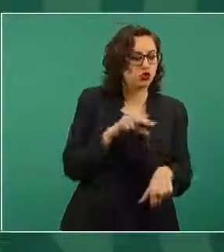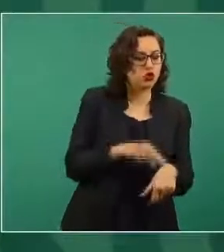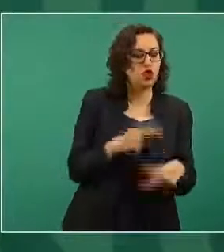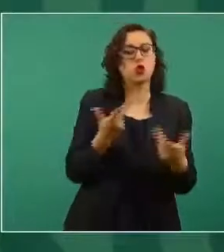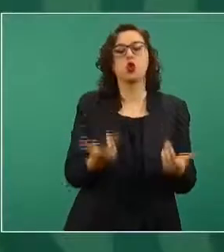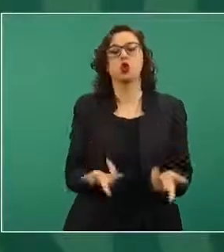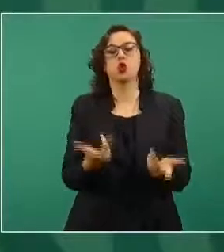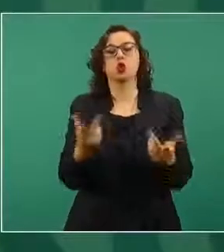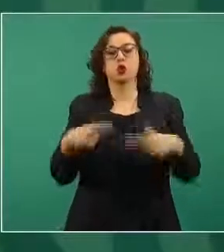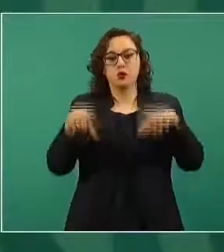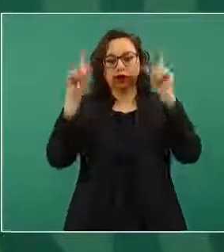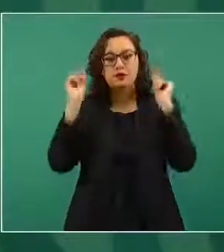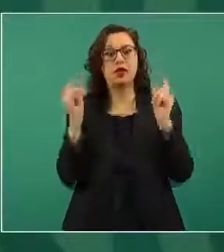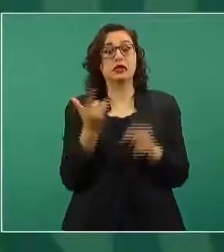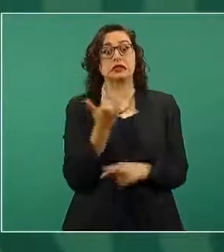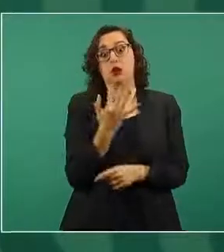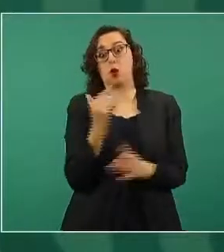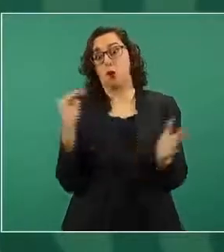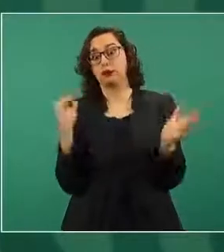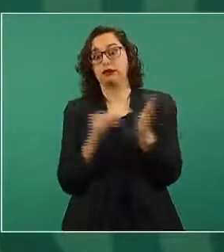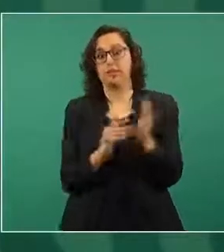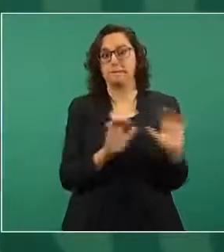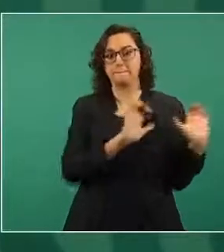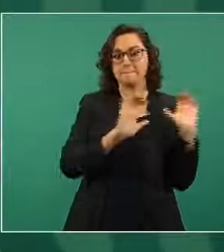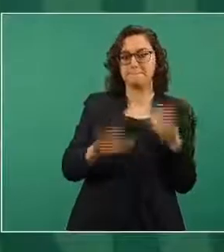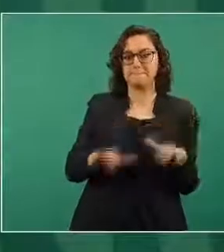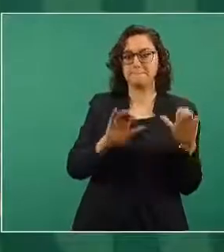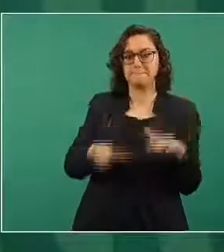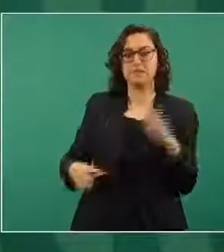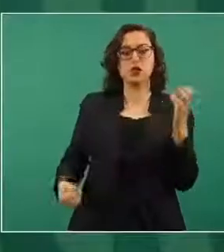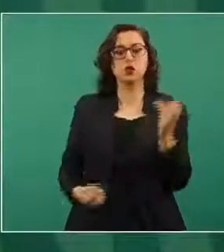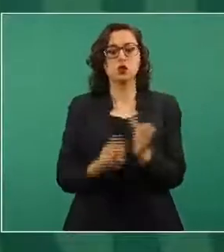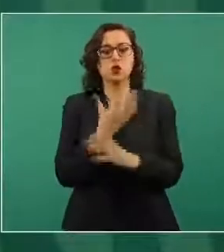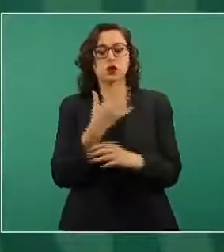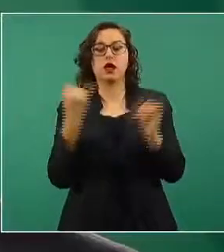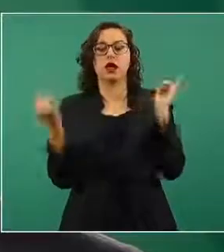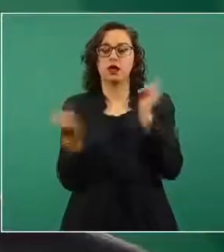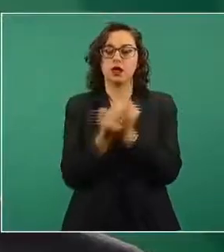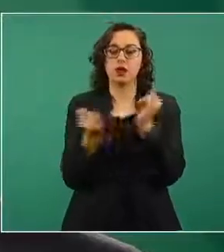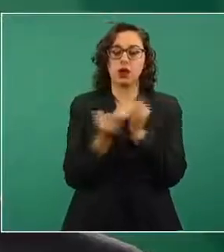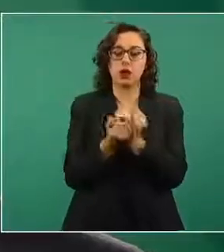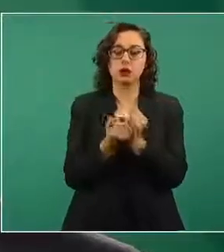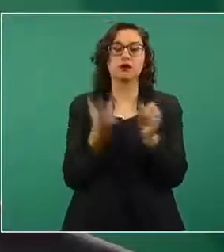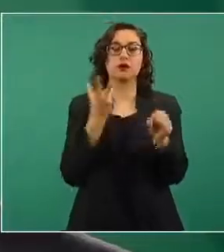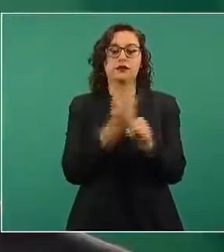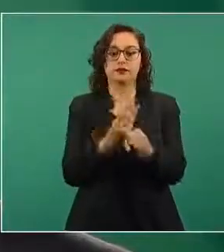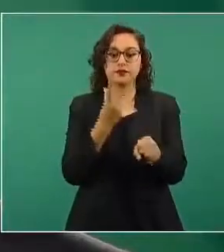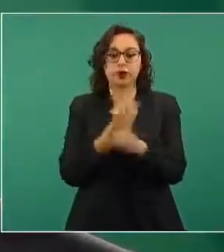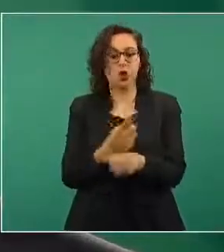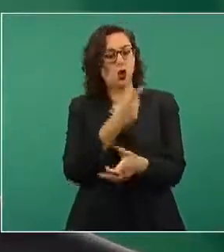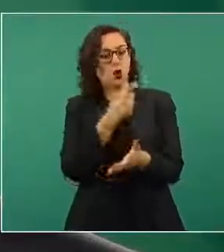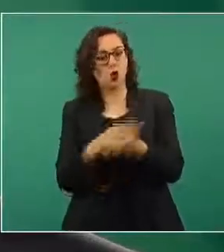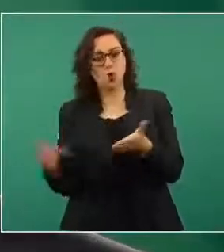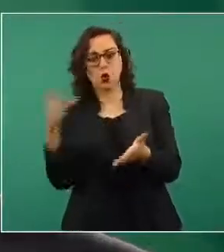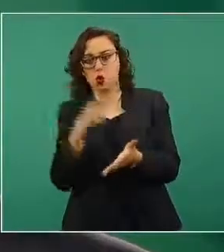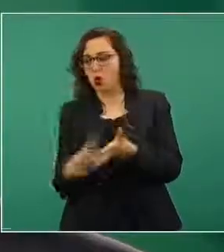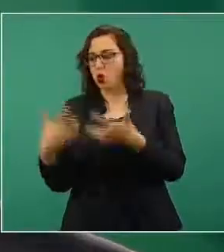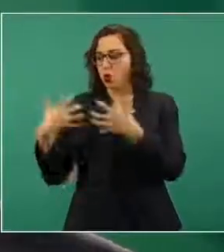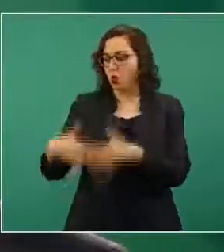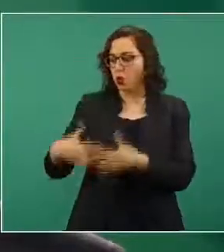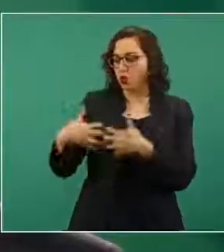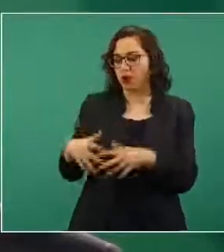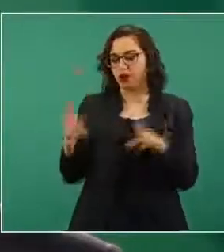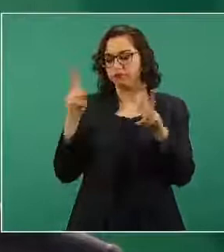casi 50,000 profesionales de la salud, la instalación, que en su momento dependió de compra y reparación